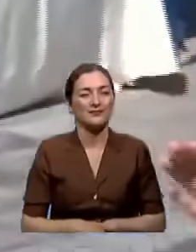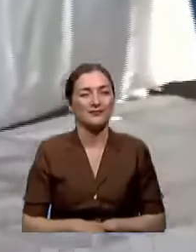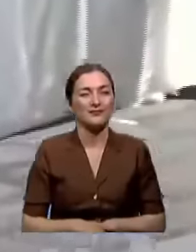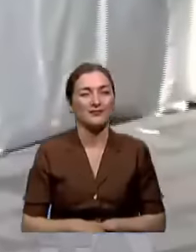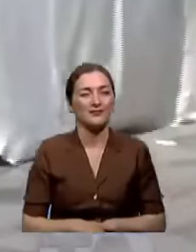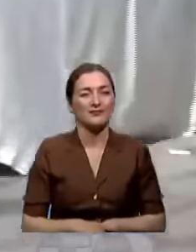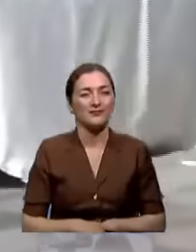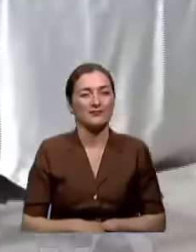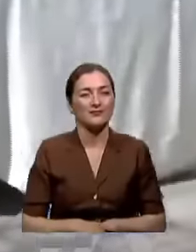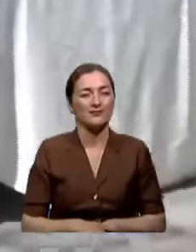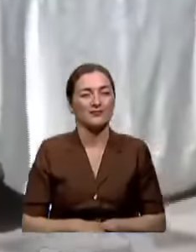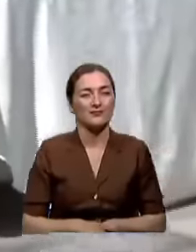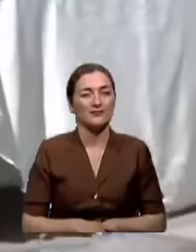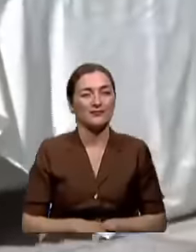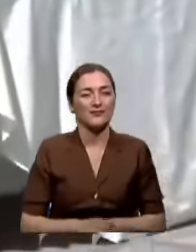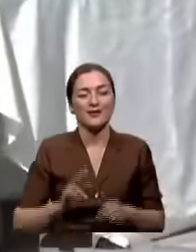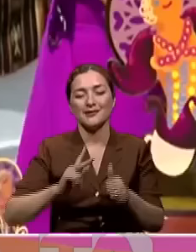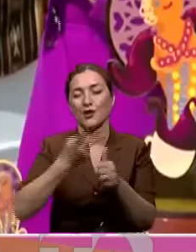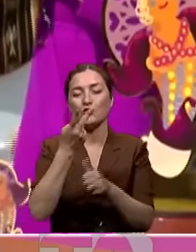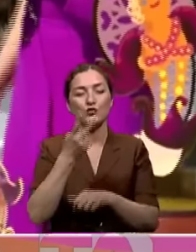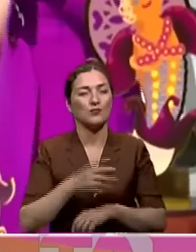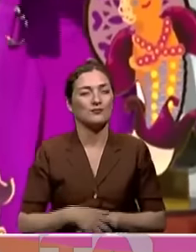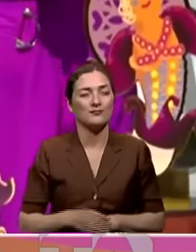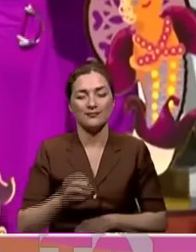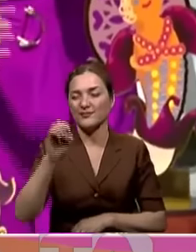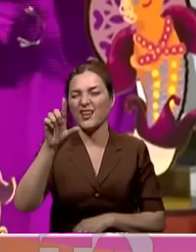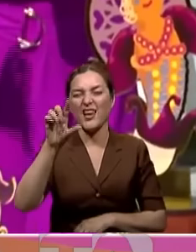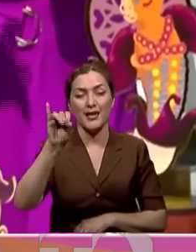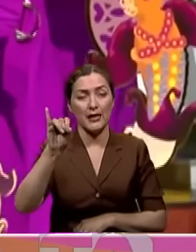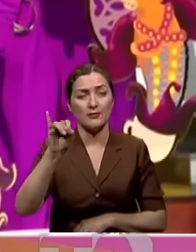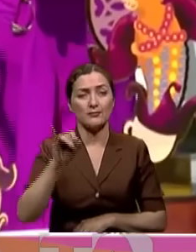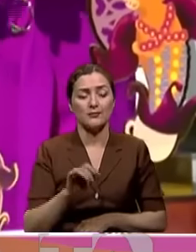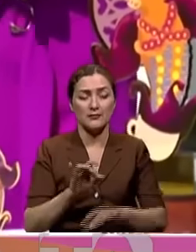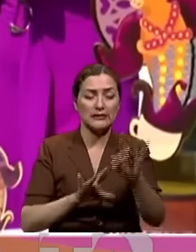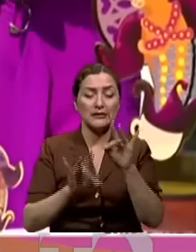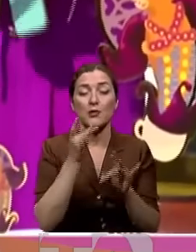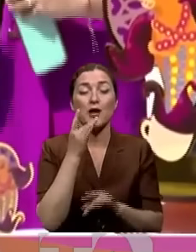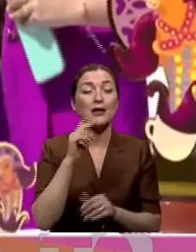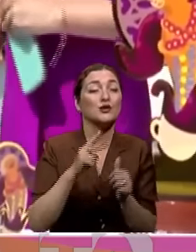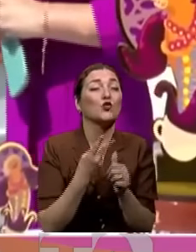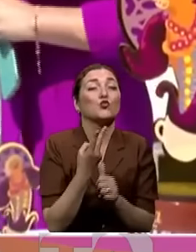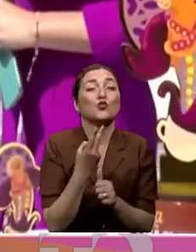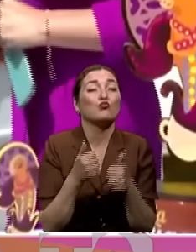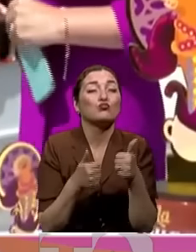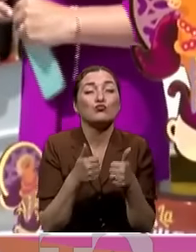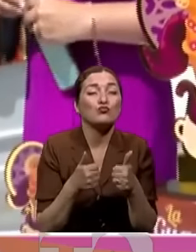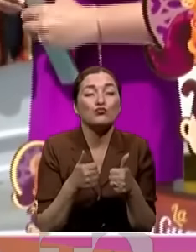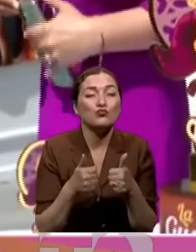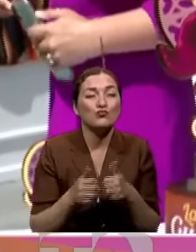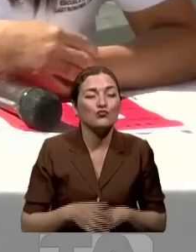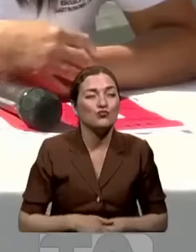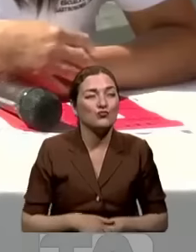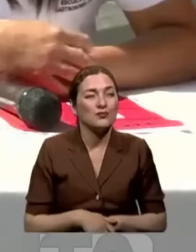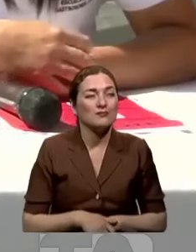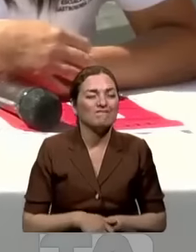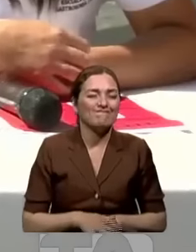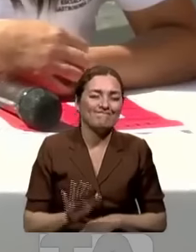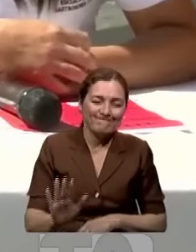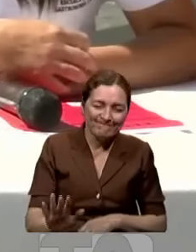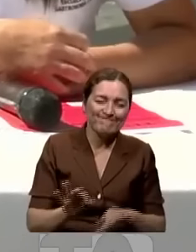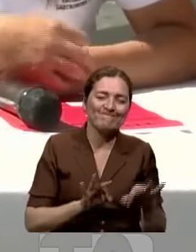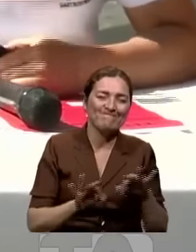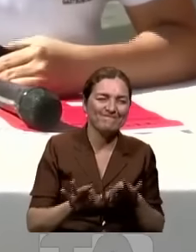también el segundo lugar. Mi querida Elizabeth Cabezas nos va a contar cómo eligieron a este participante. Elita, por favor. Bueno, la verdad es que